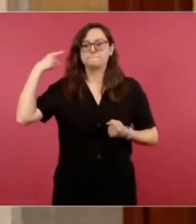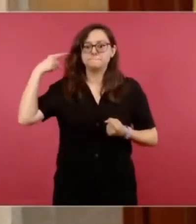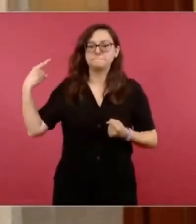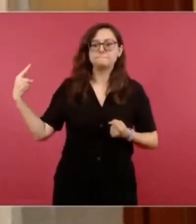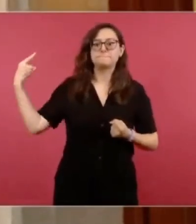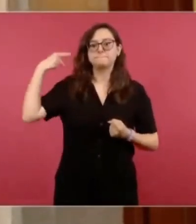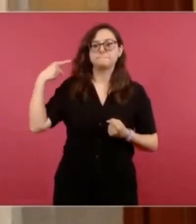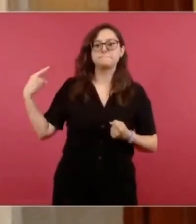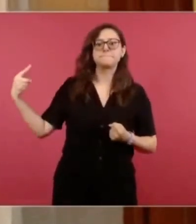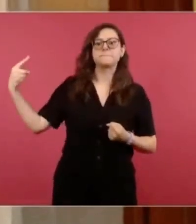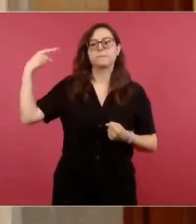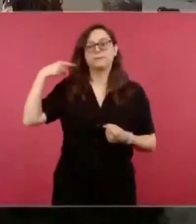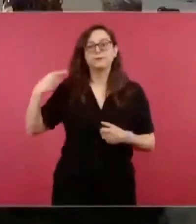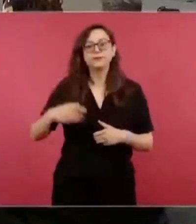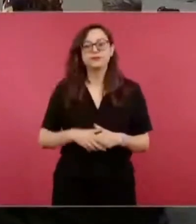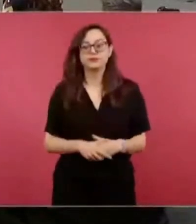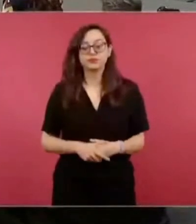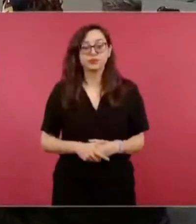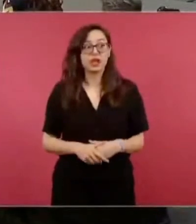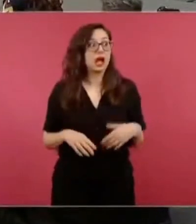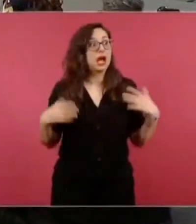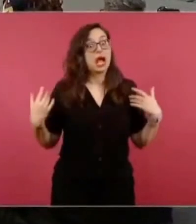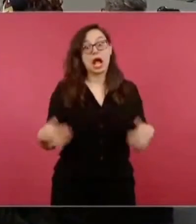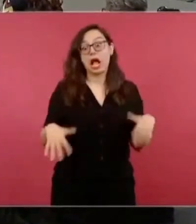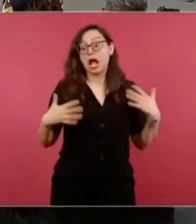que ya encontraron un crematorio